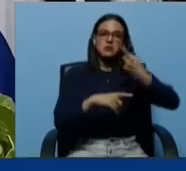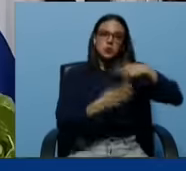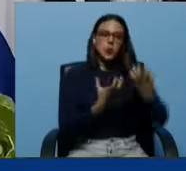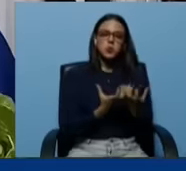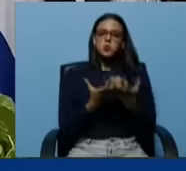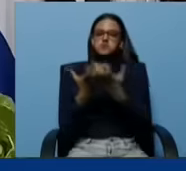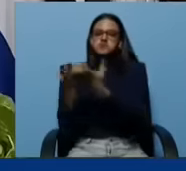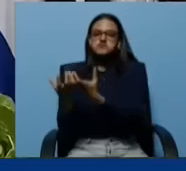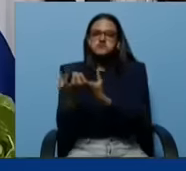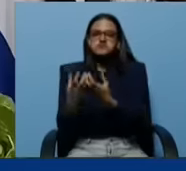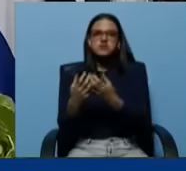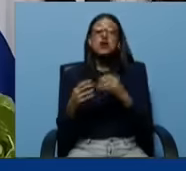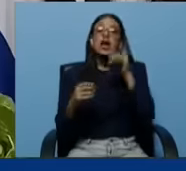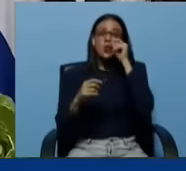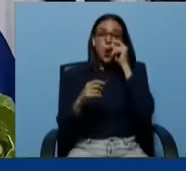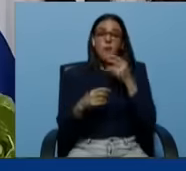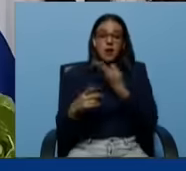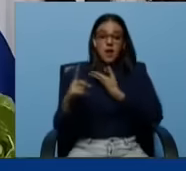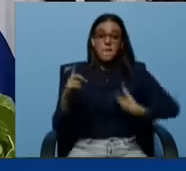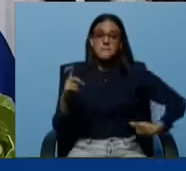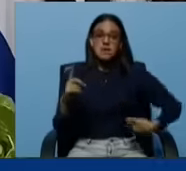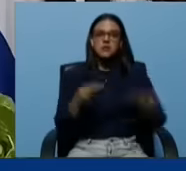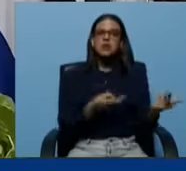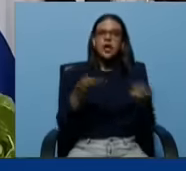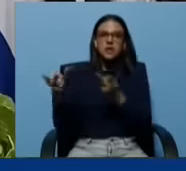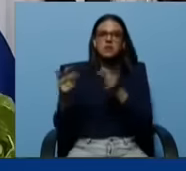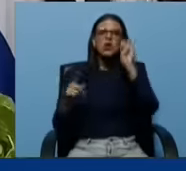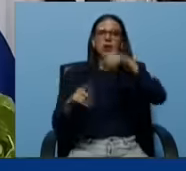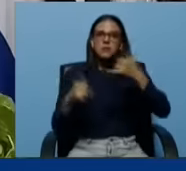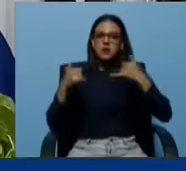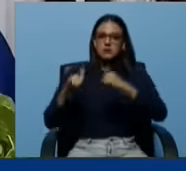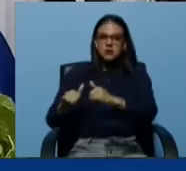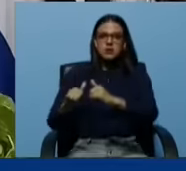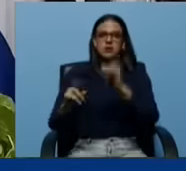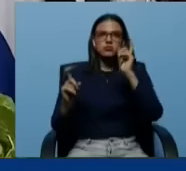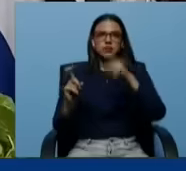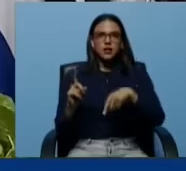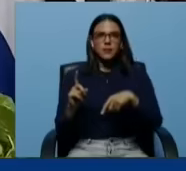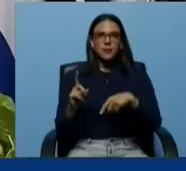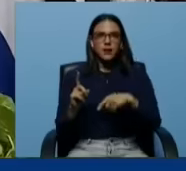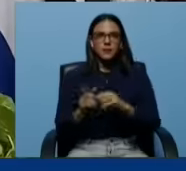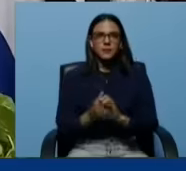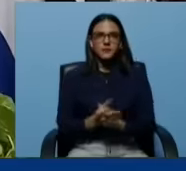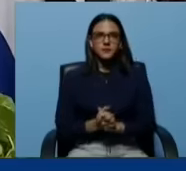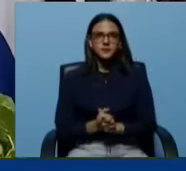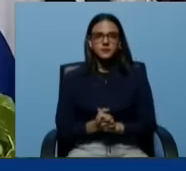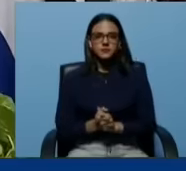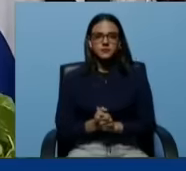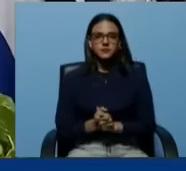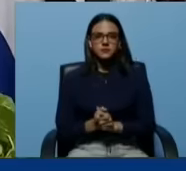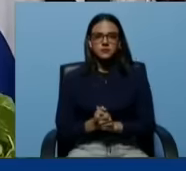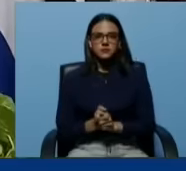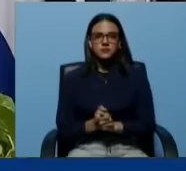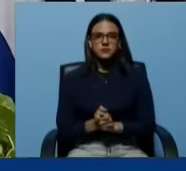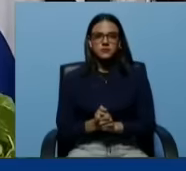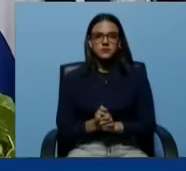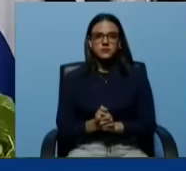el presidente invitó a la cena a su hijo. El presidente realmente era un hombre